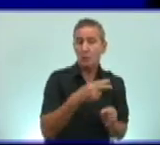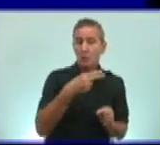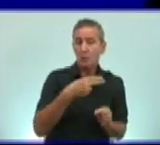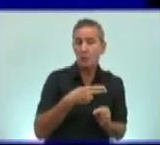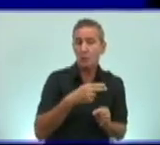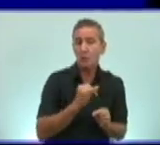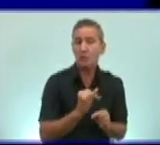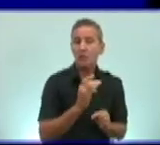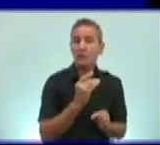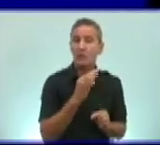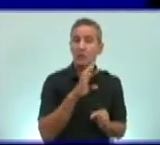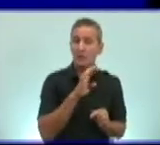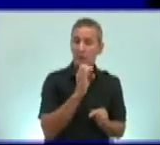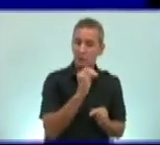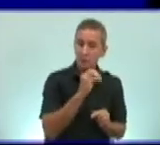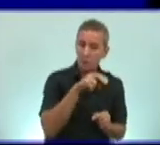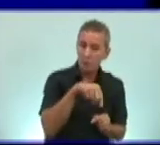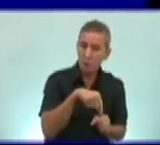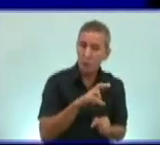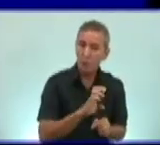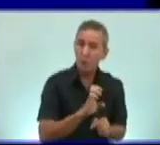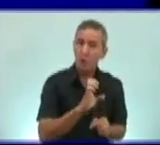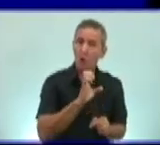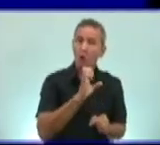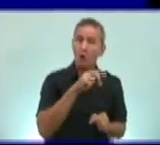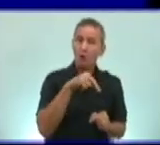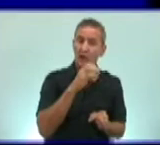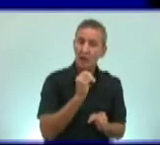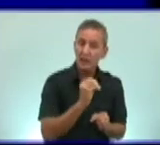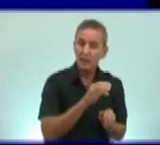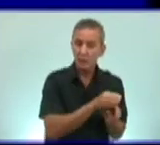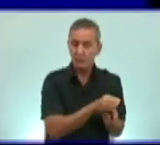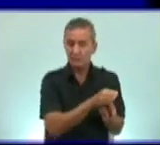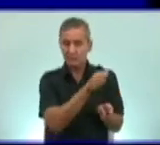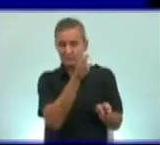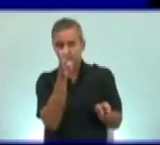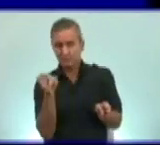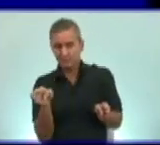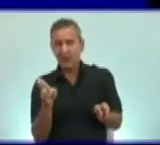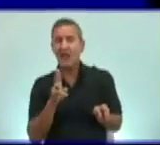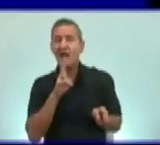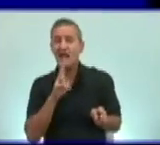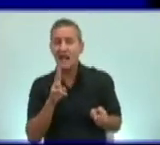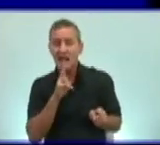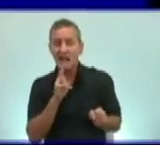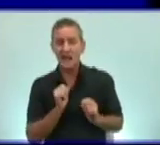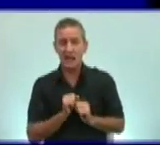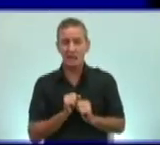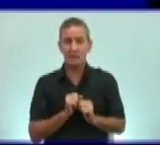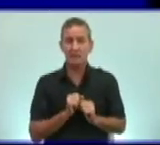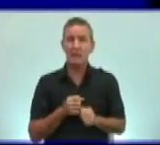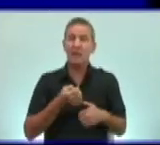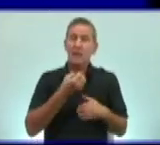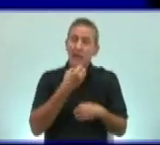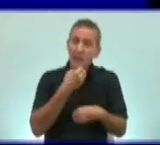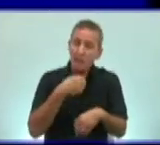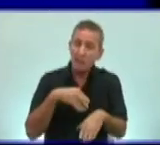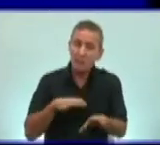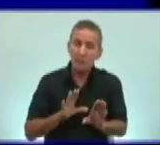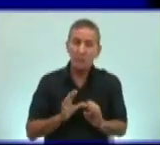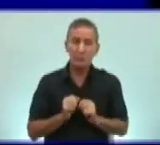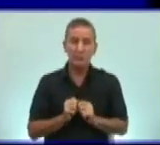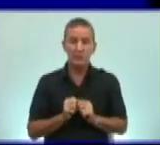hidrógeno del cloruro de hidrógeno a el agua. Y en este caso, pues da la posibilidad que